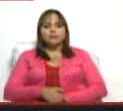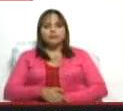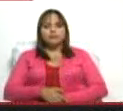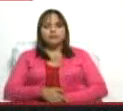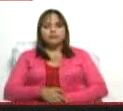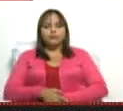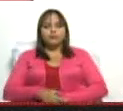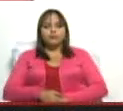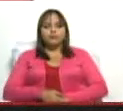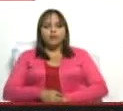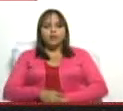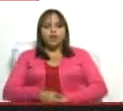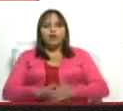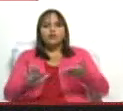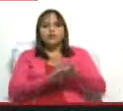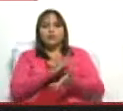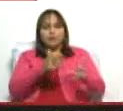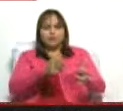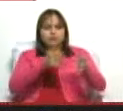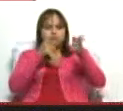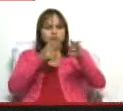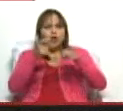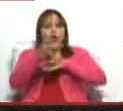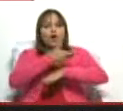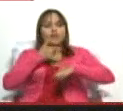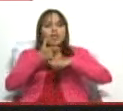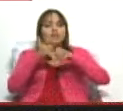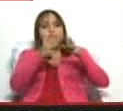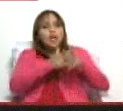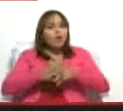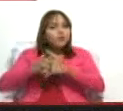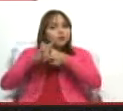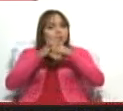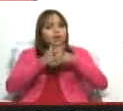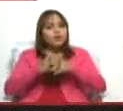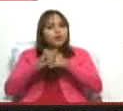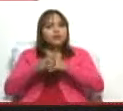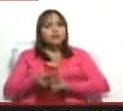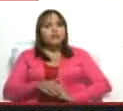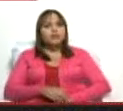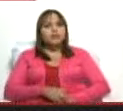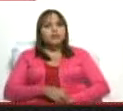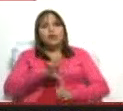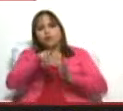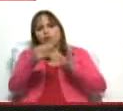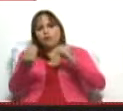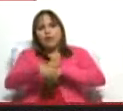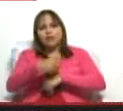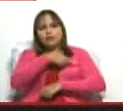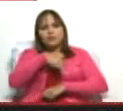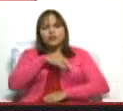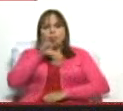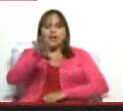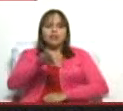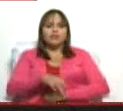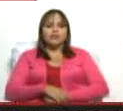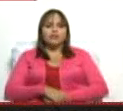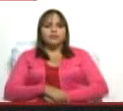la ejecución de parte del gobierno de los Estados Unidos de un robo más contra nuestro país.